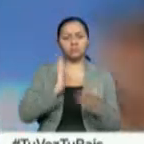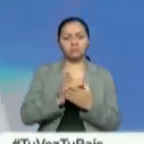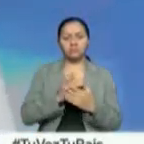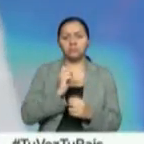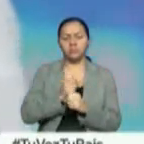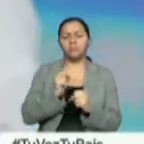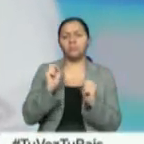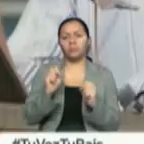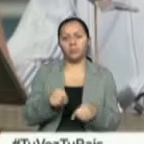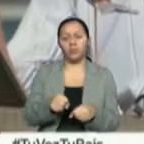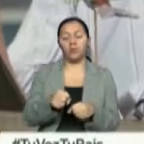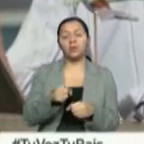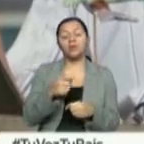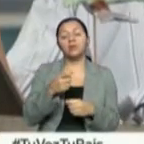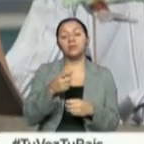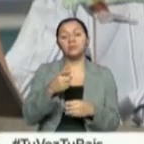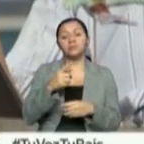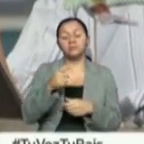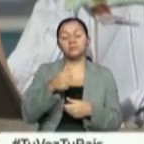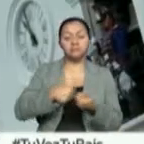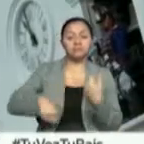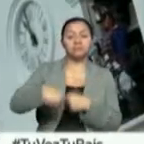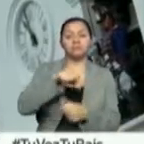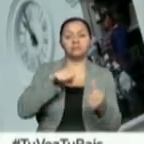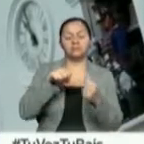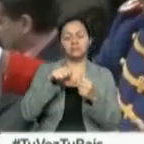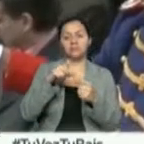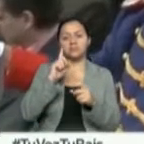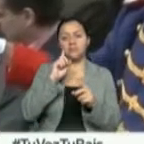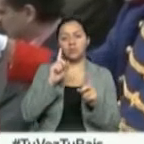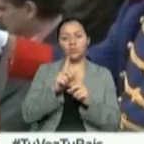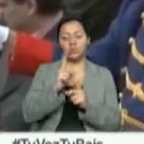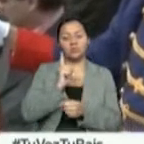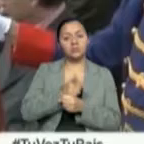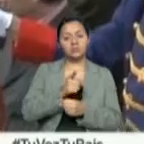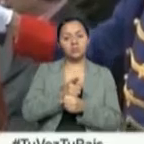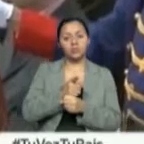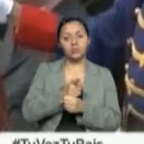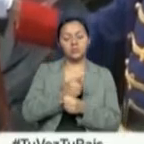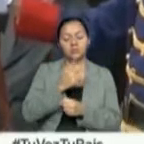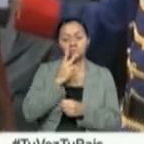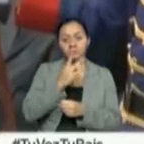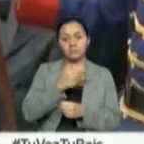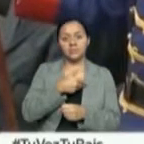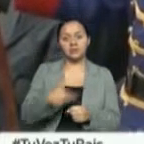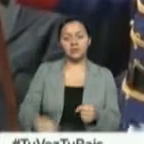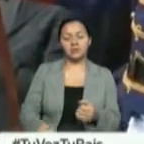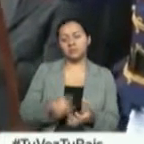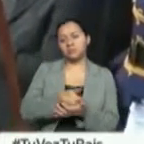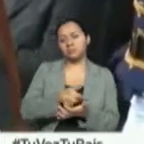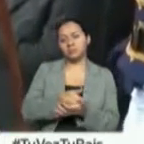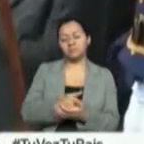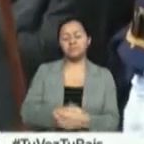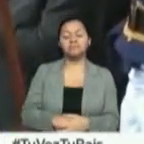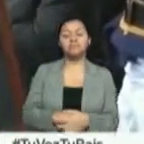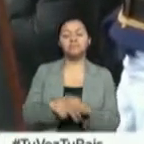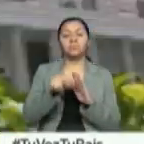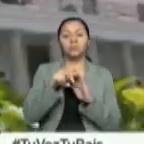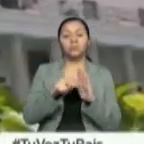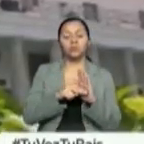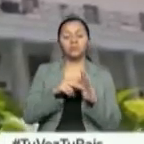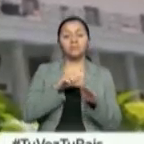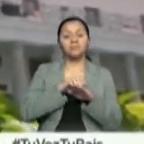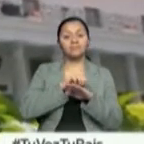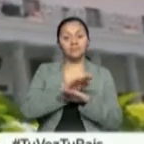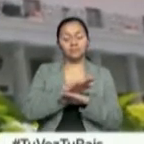jornada que podrá ser compensada de conformidad con lo que disponga el decreto ejecutivo pertinente la normativa será